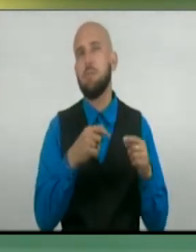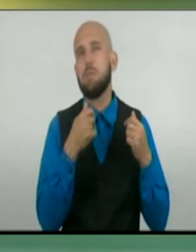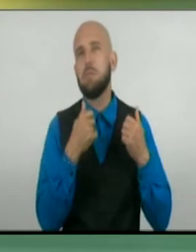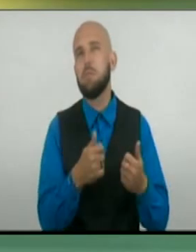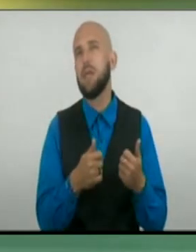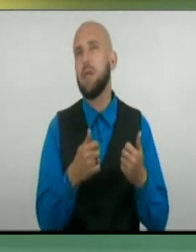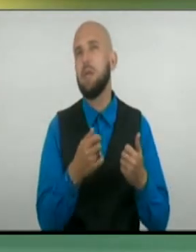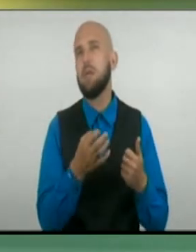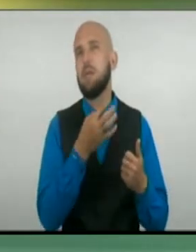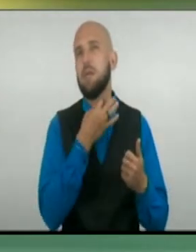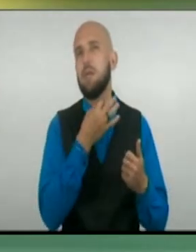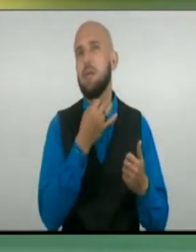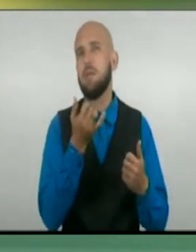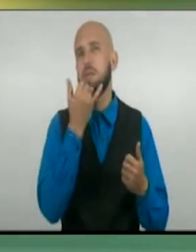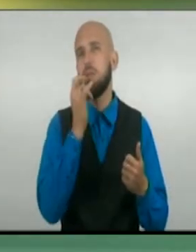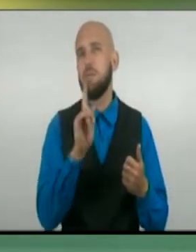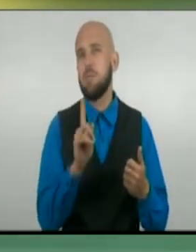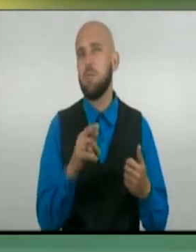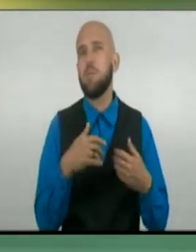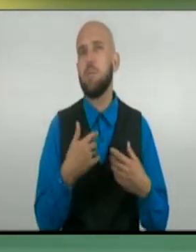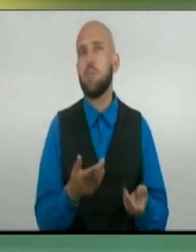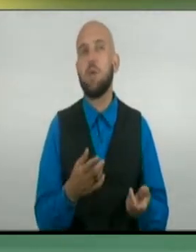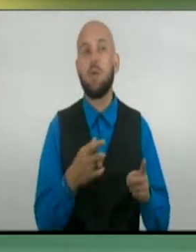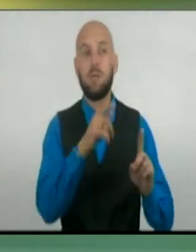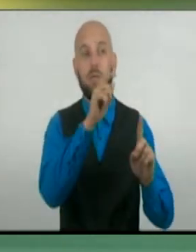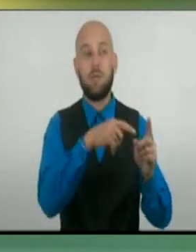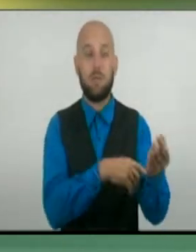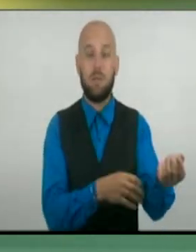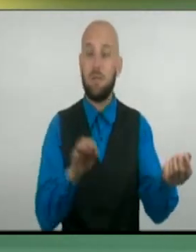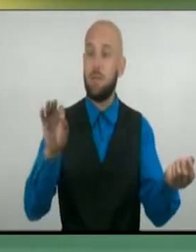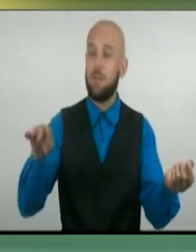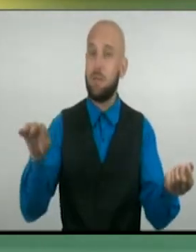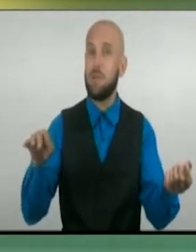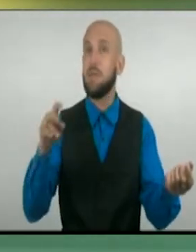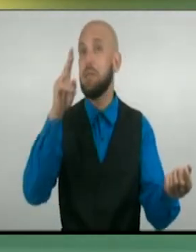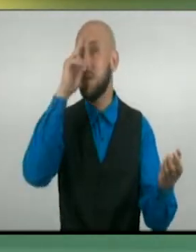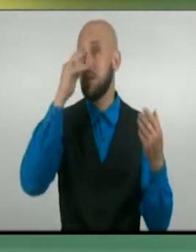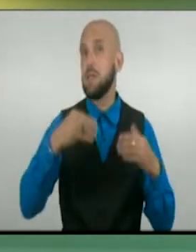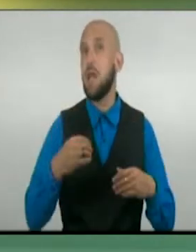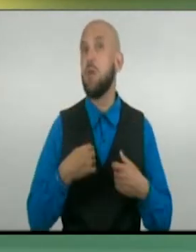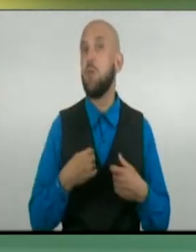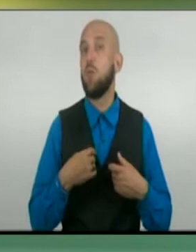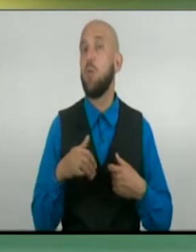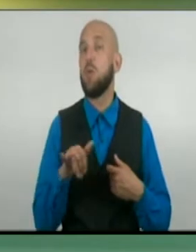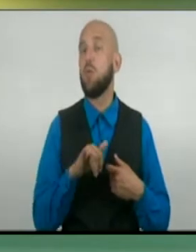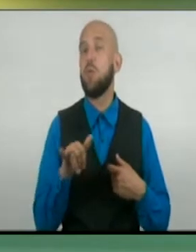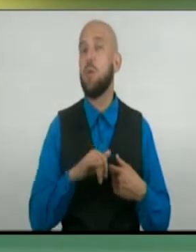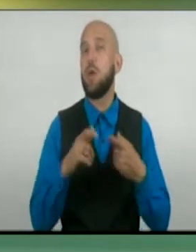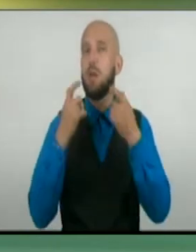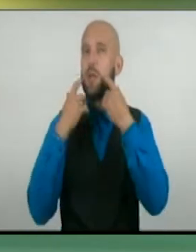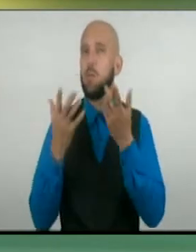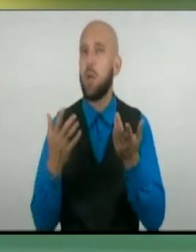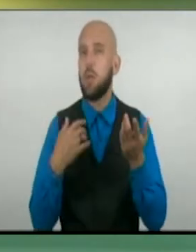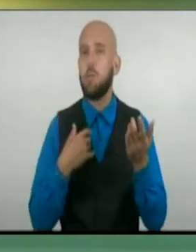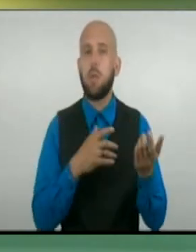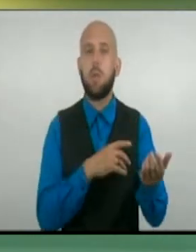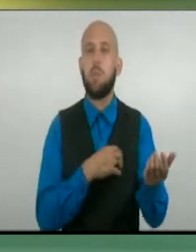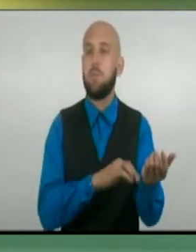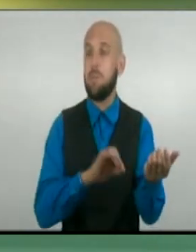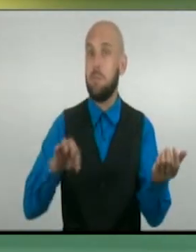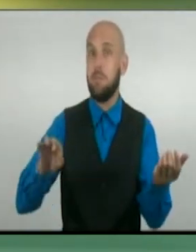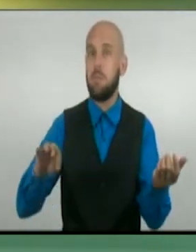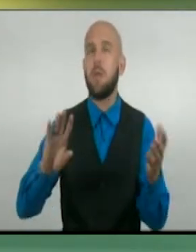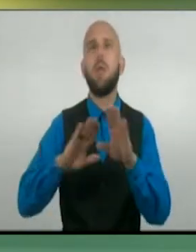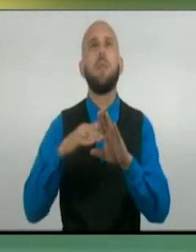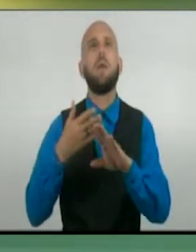al donante porque no sólo es la salud del que se va a transfundir también por supuesto es la salud de la persona que la va a